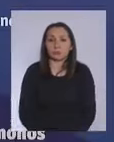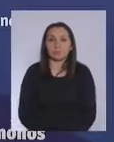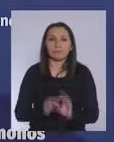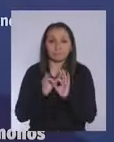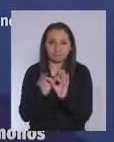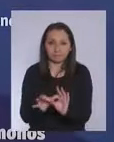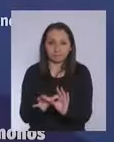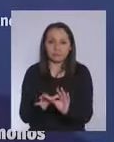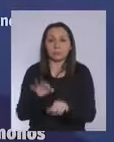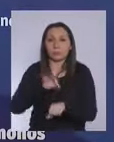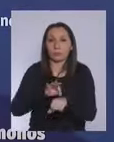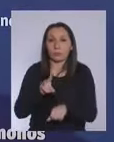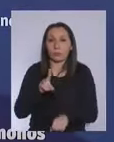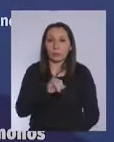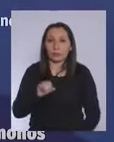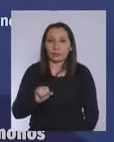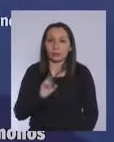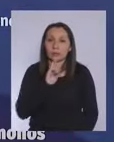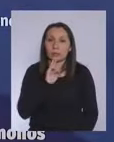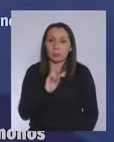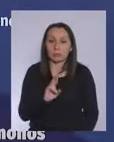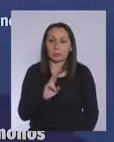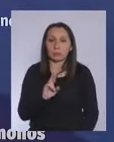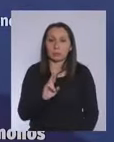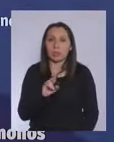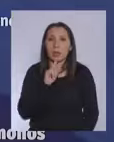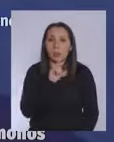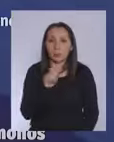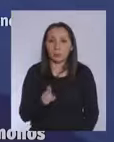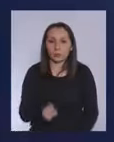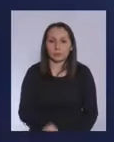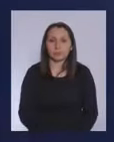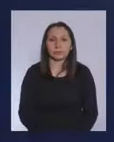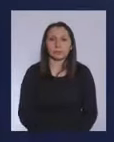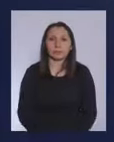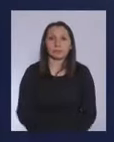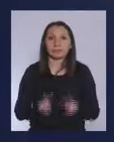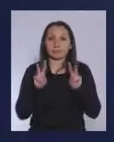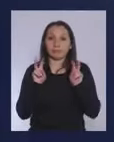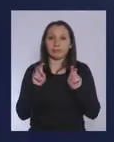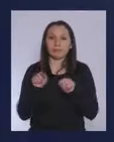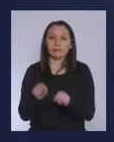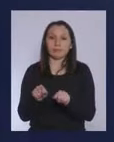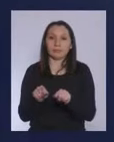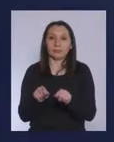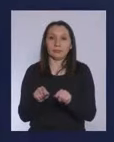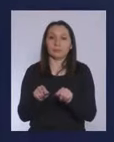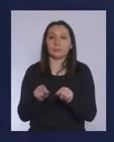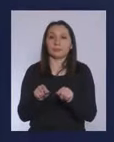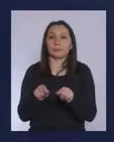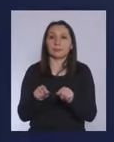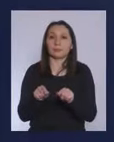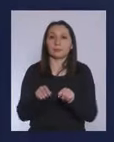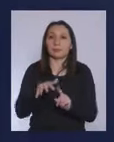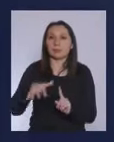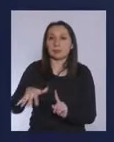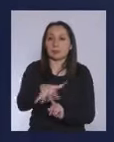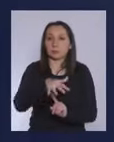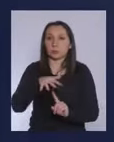la autora paula daza dará respuesta a esa pregunta con respecto al tema de la situación